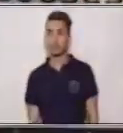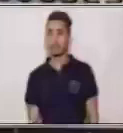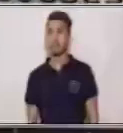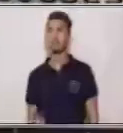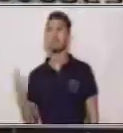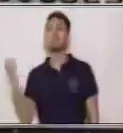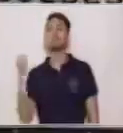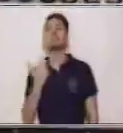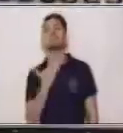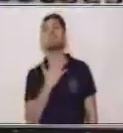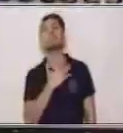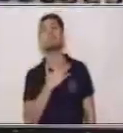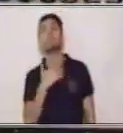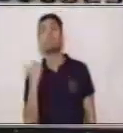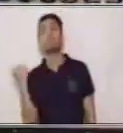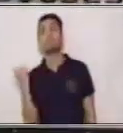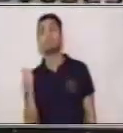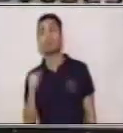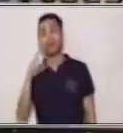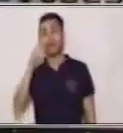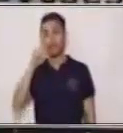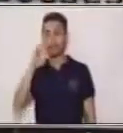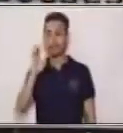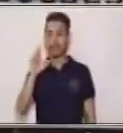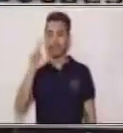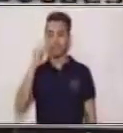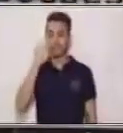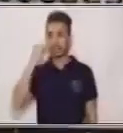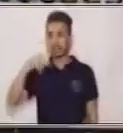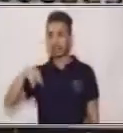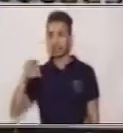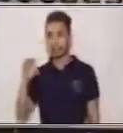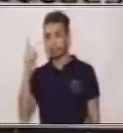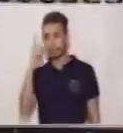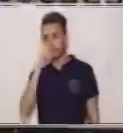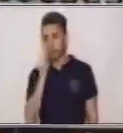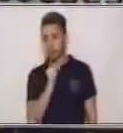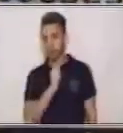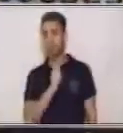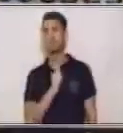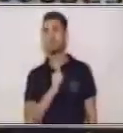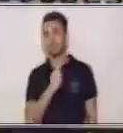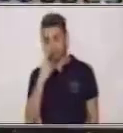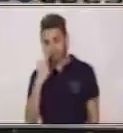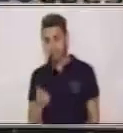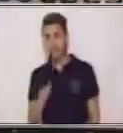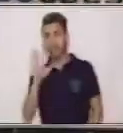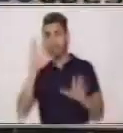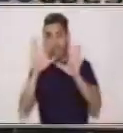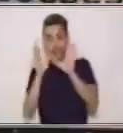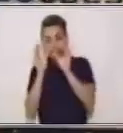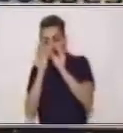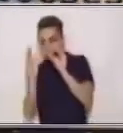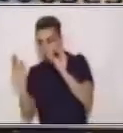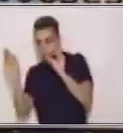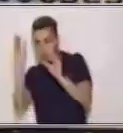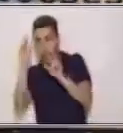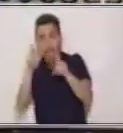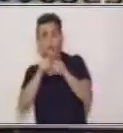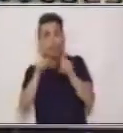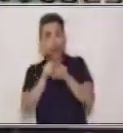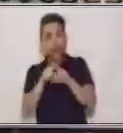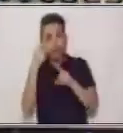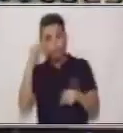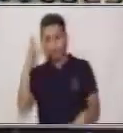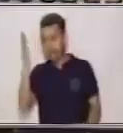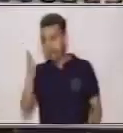nombre. Se llama décimos. Los décimos son 10 partes exactamente iguales de una